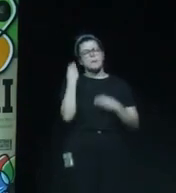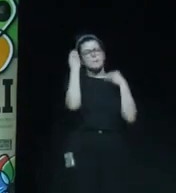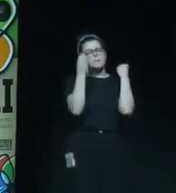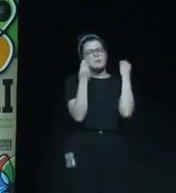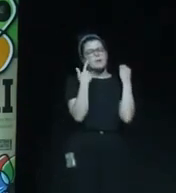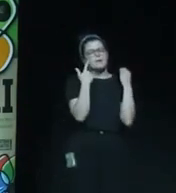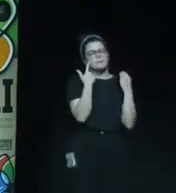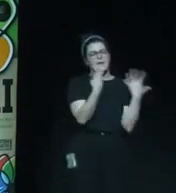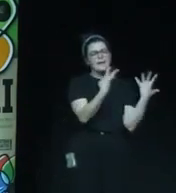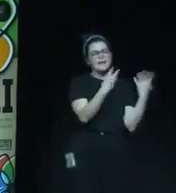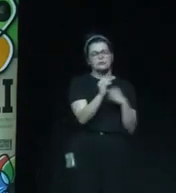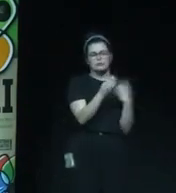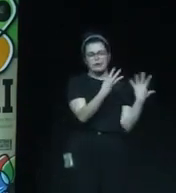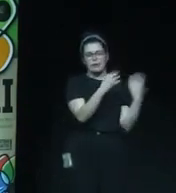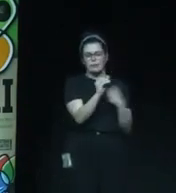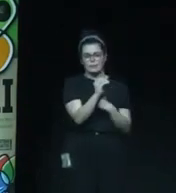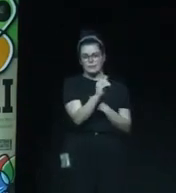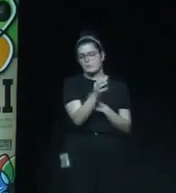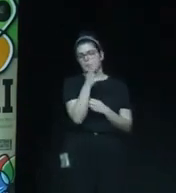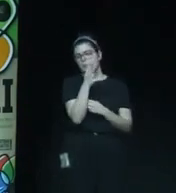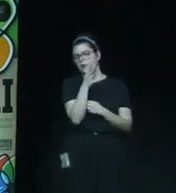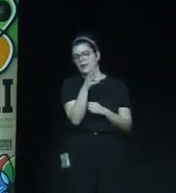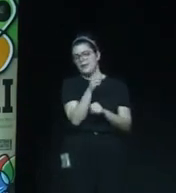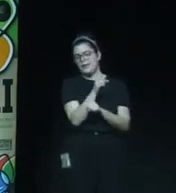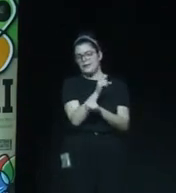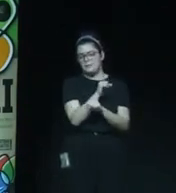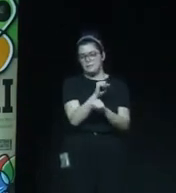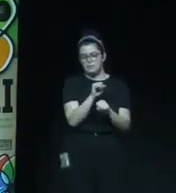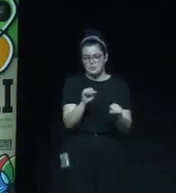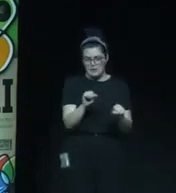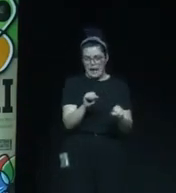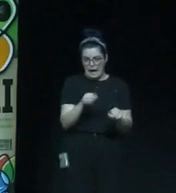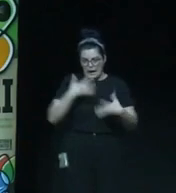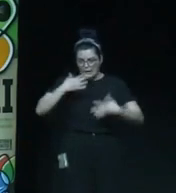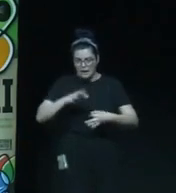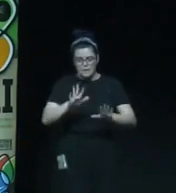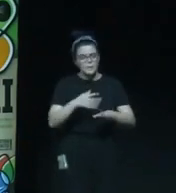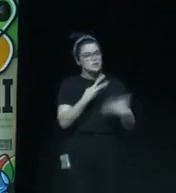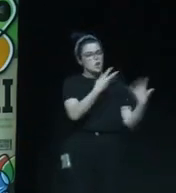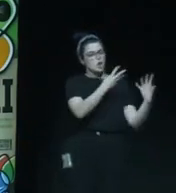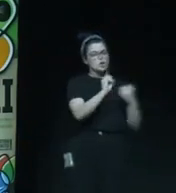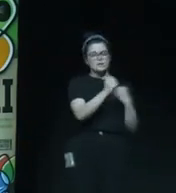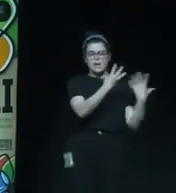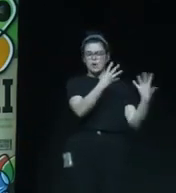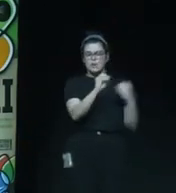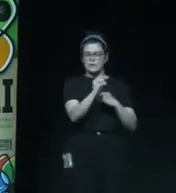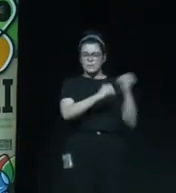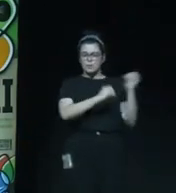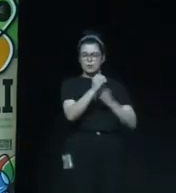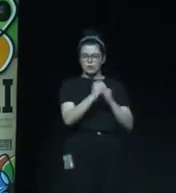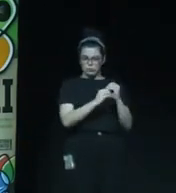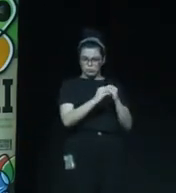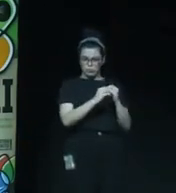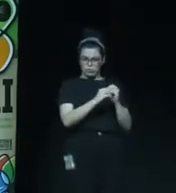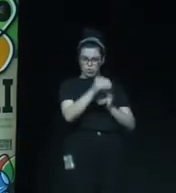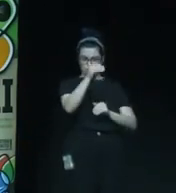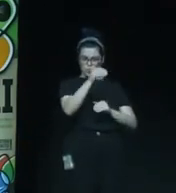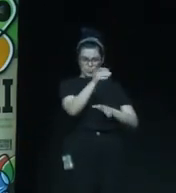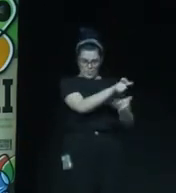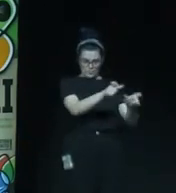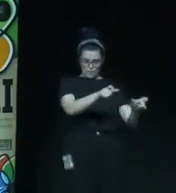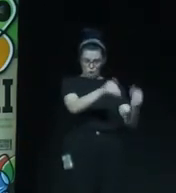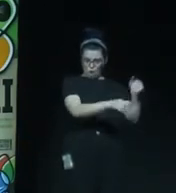80-90, que es imposible que esto vaya a ocurrir, de la población no votase, no pasa nada. ¿Qué pasaría? No, pero bueno, quiero